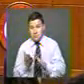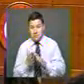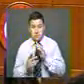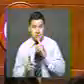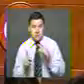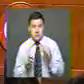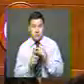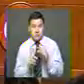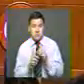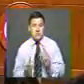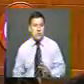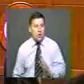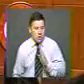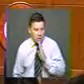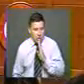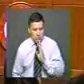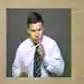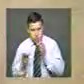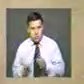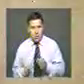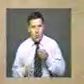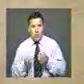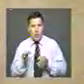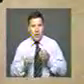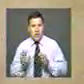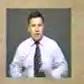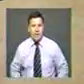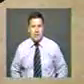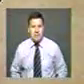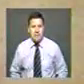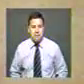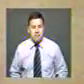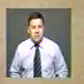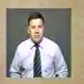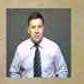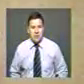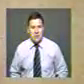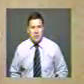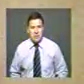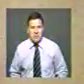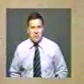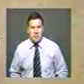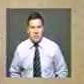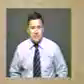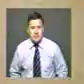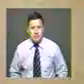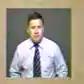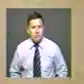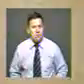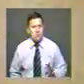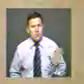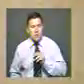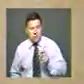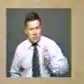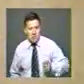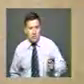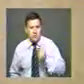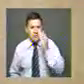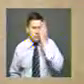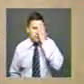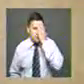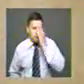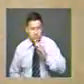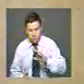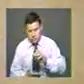palabra, costura jurídica. Y eso fue lo que hice. Todos los abogados sabemos que